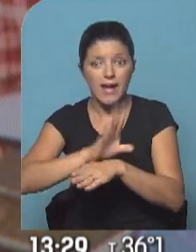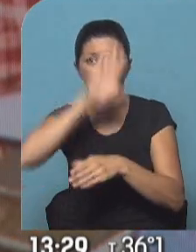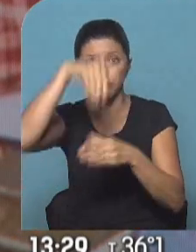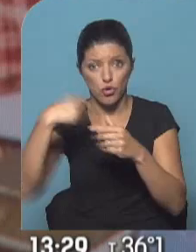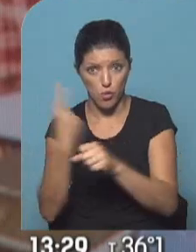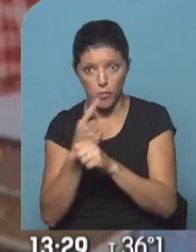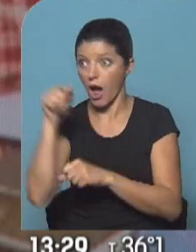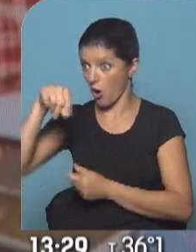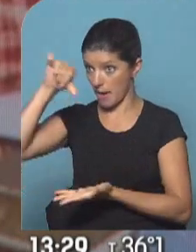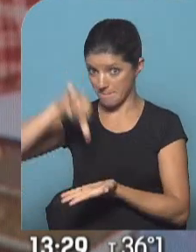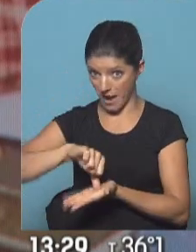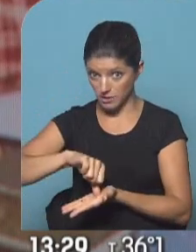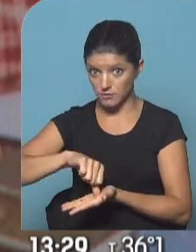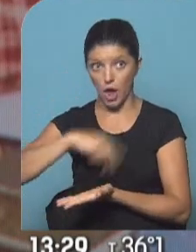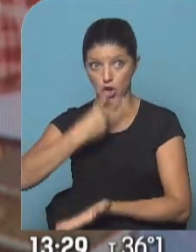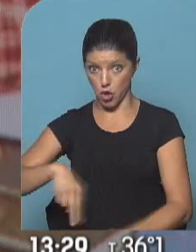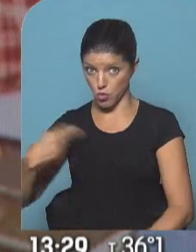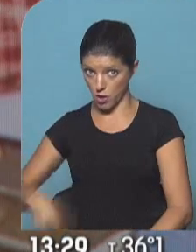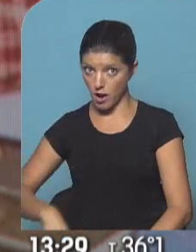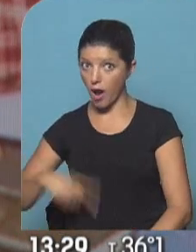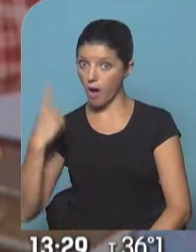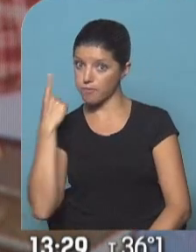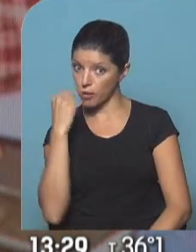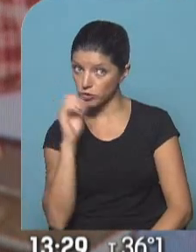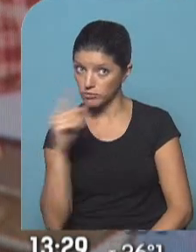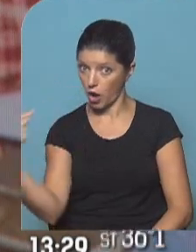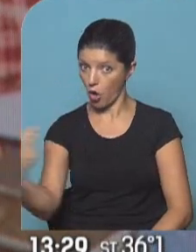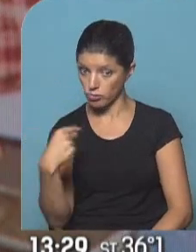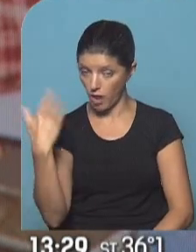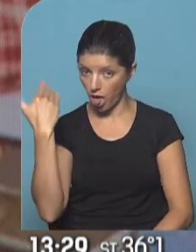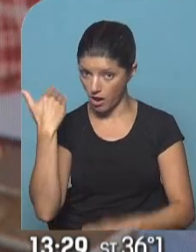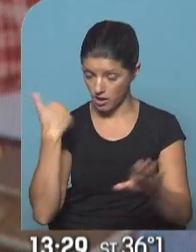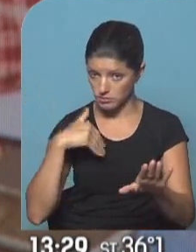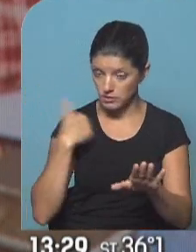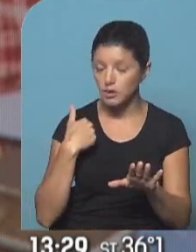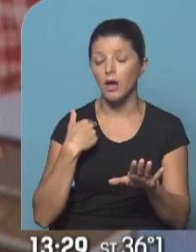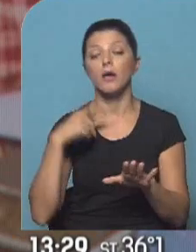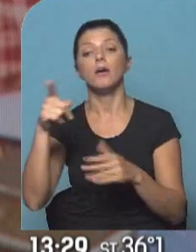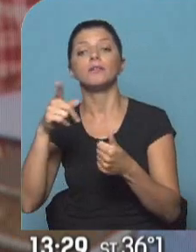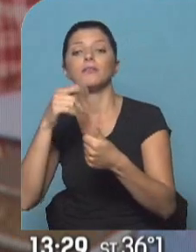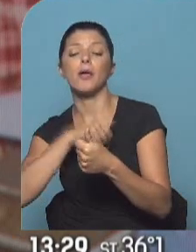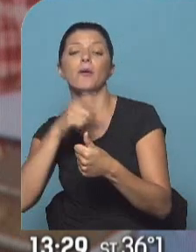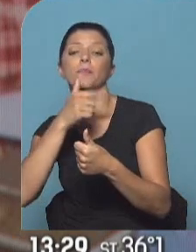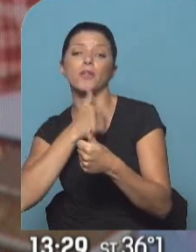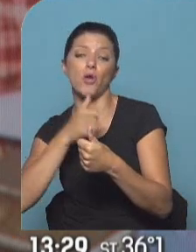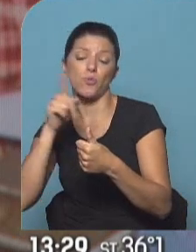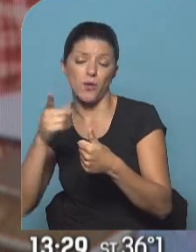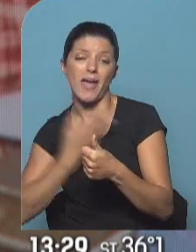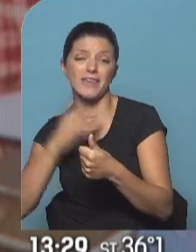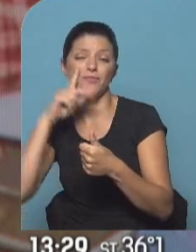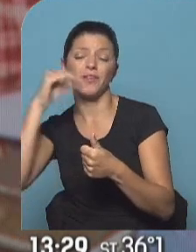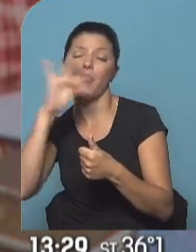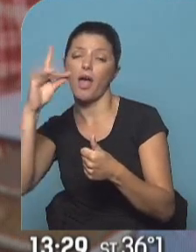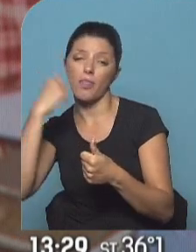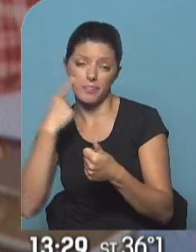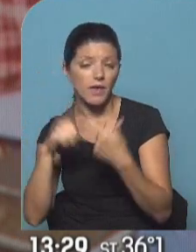una protesta formal al gobierno argentino, cuando Noruega, por ejemplo, y Finlandia le está diciendo a Argentina, siéntenlos a la mesa, porque esto